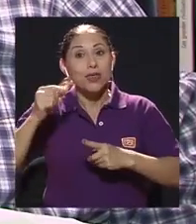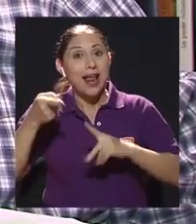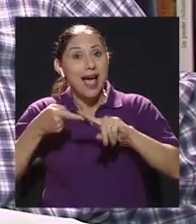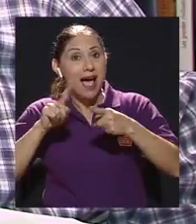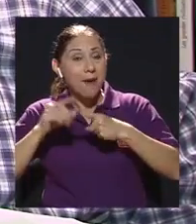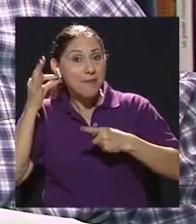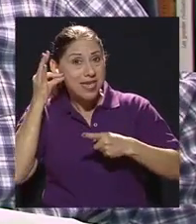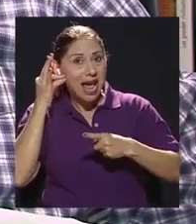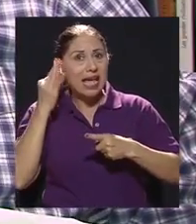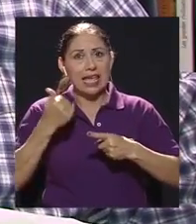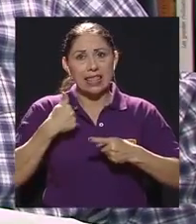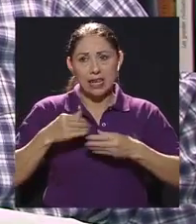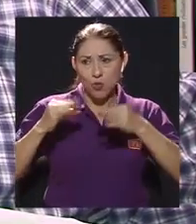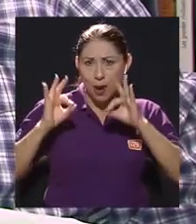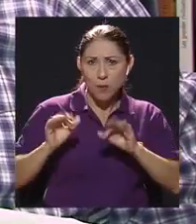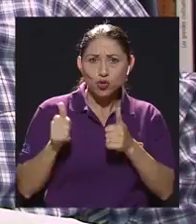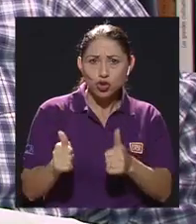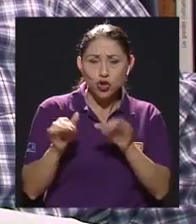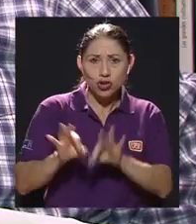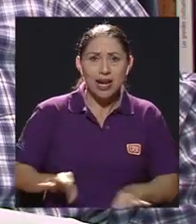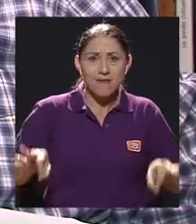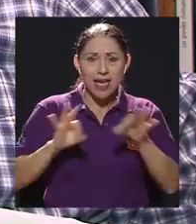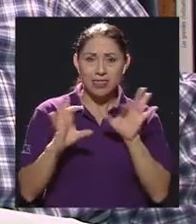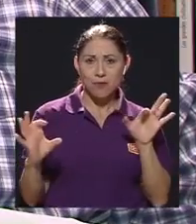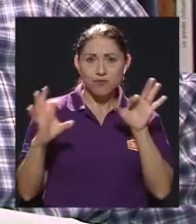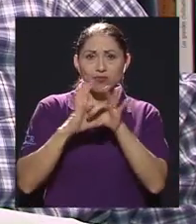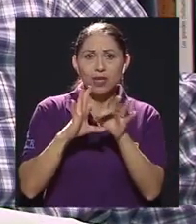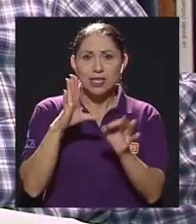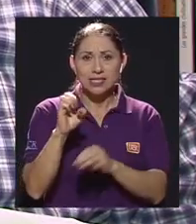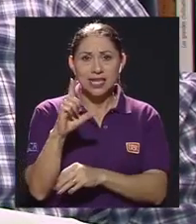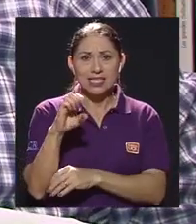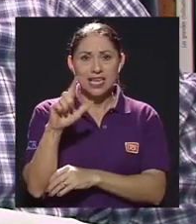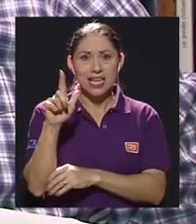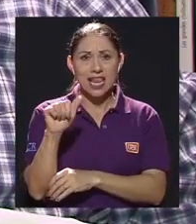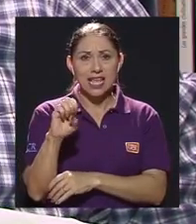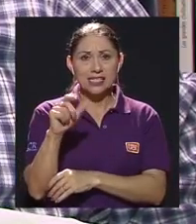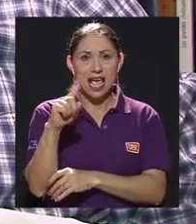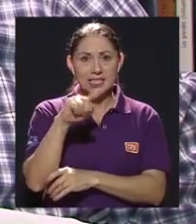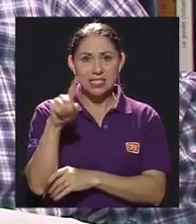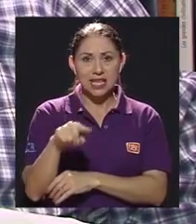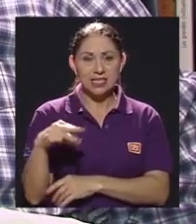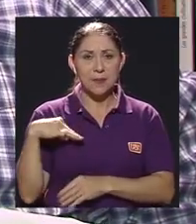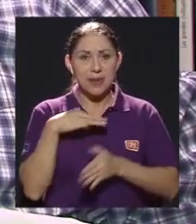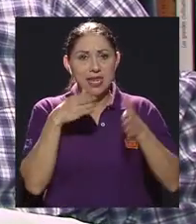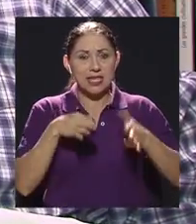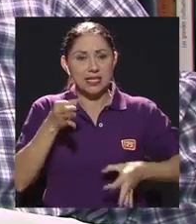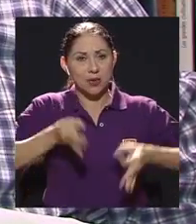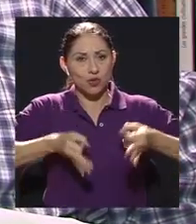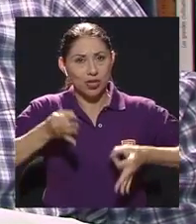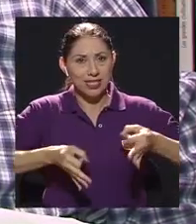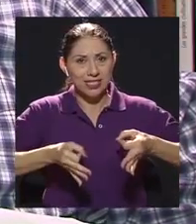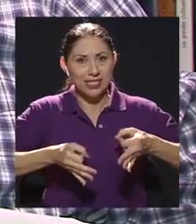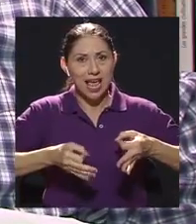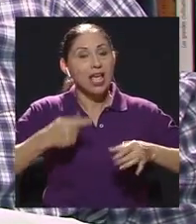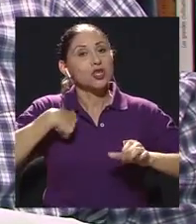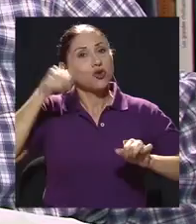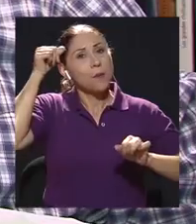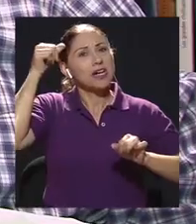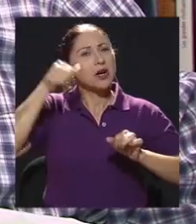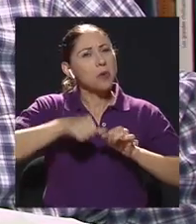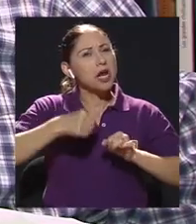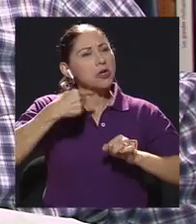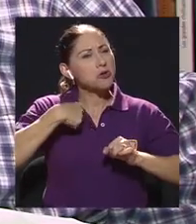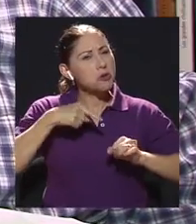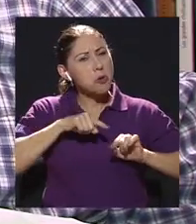sido consecuente con eso, es Cecilia Sánchez, ministra de Justicia. Y me recuerdo desfilando por la